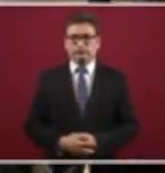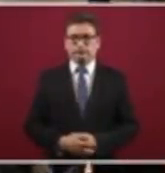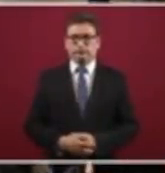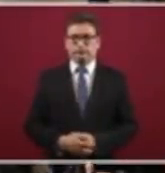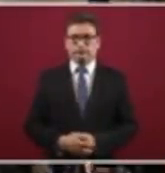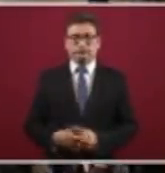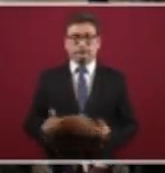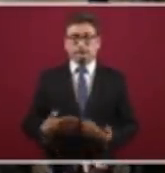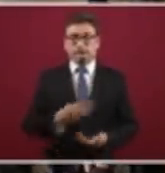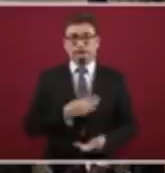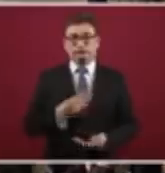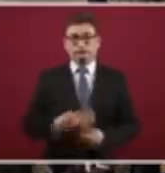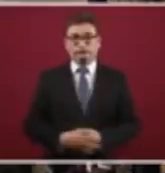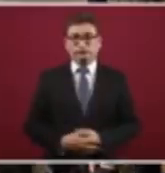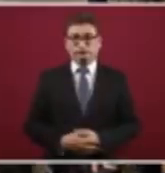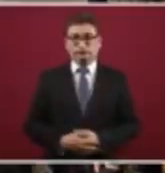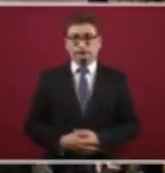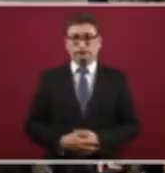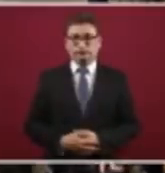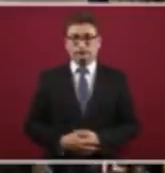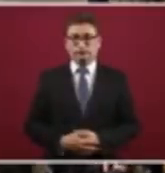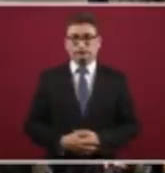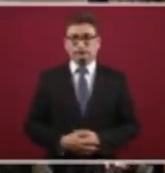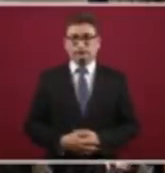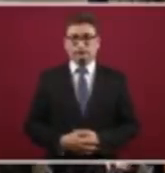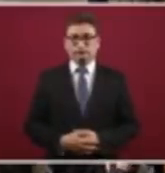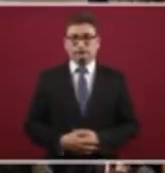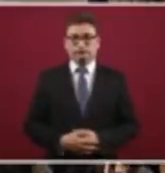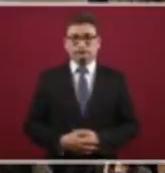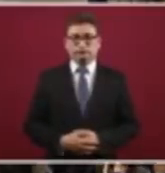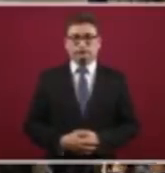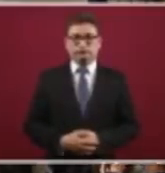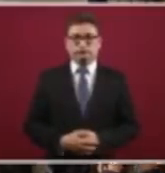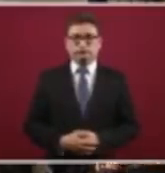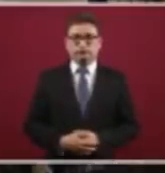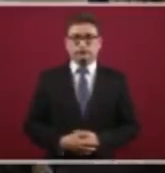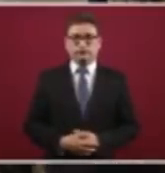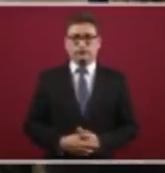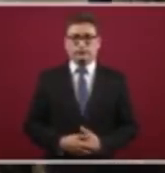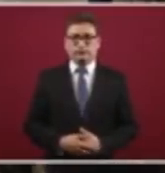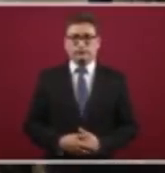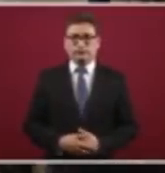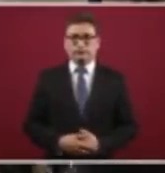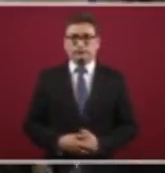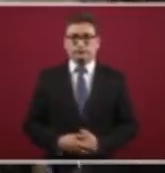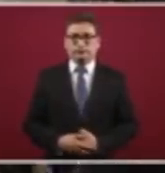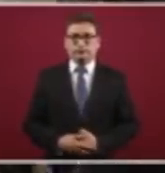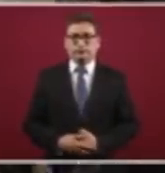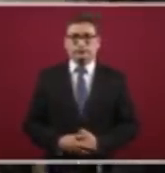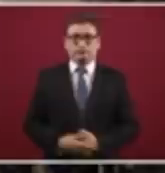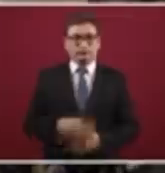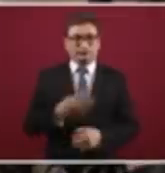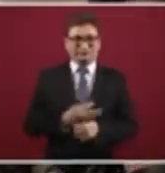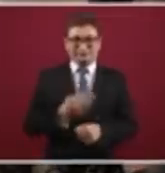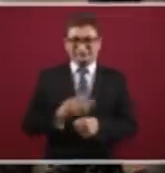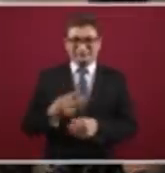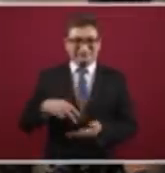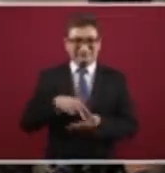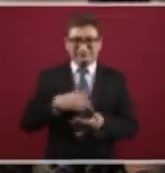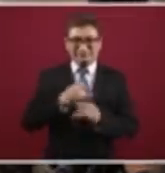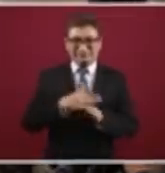bueno como el epílogo de ésta comparecencia de este